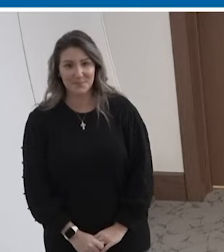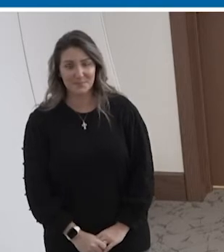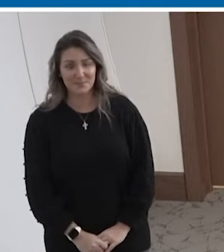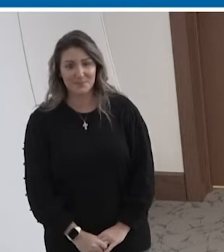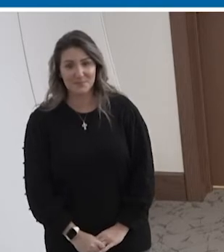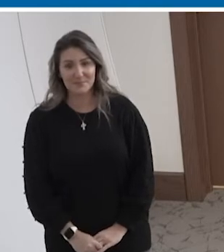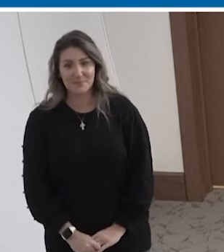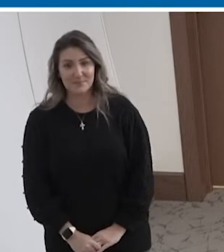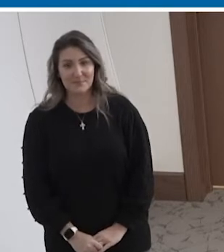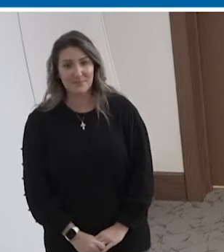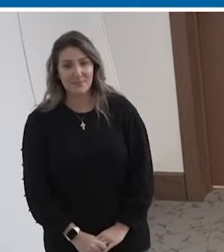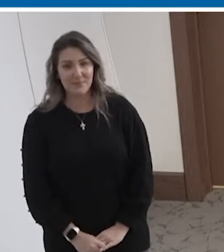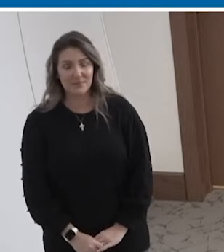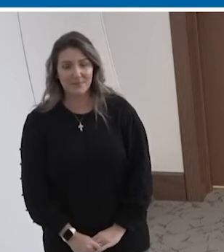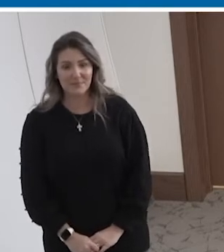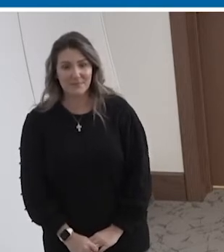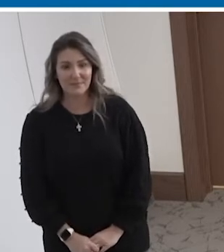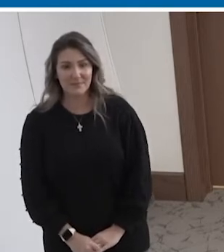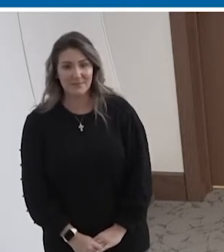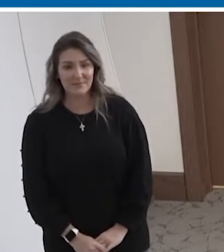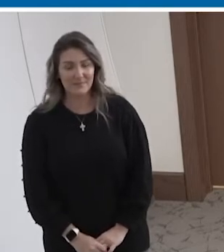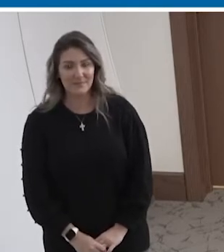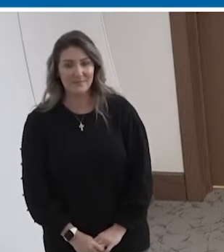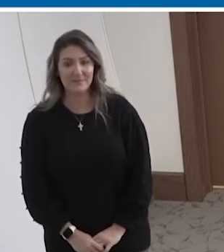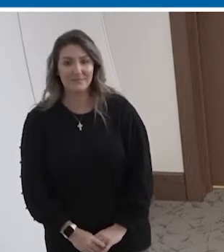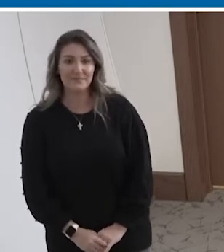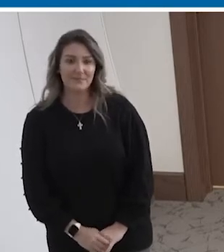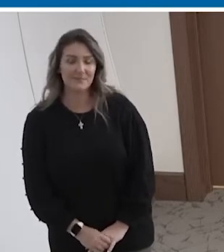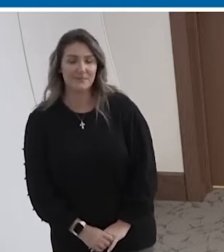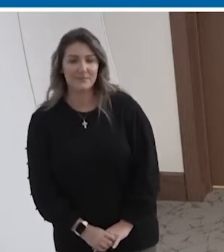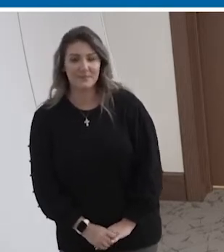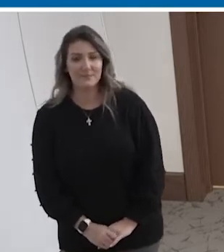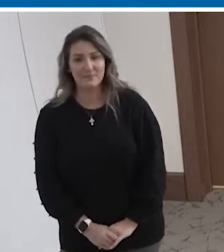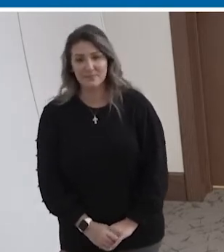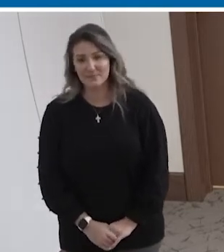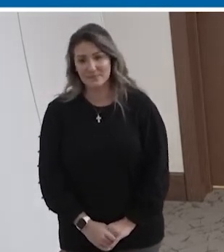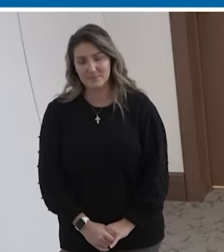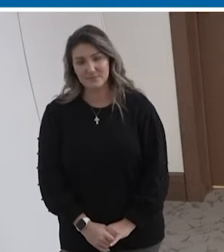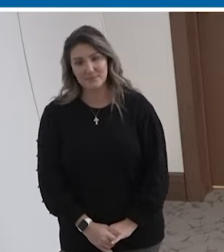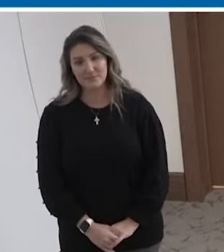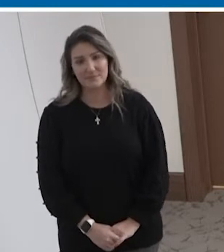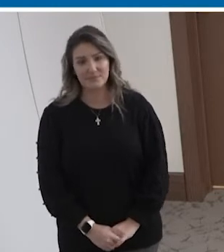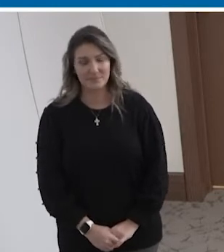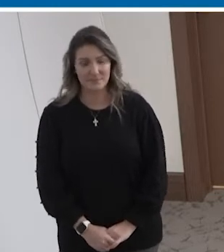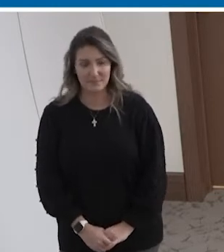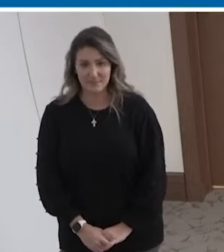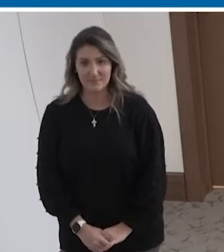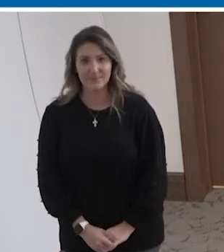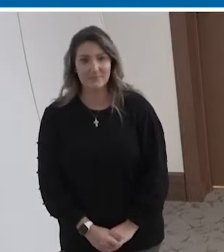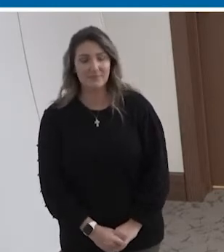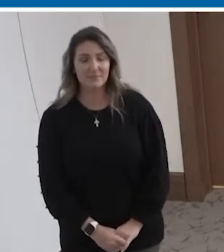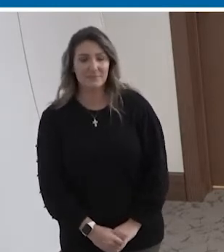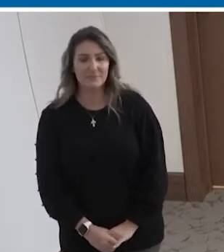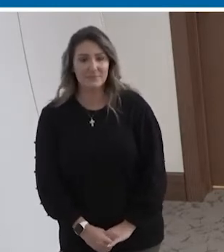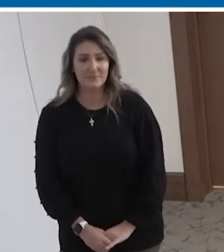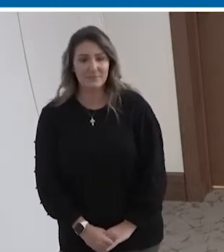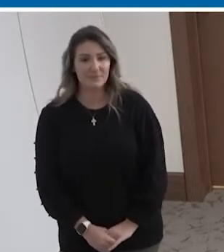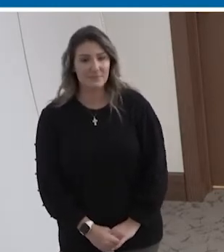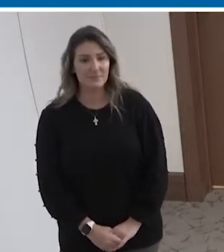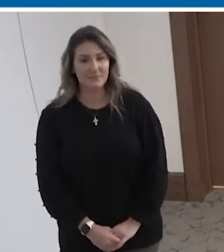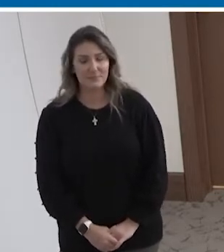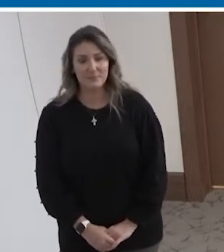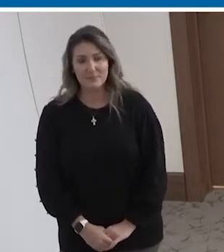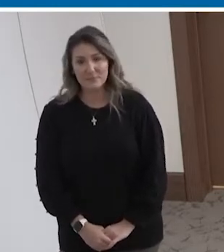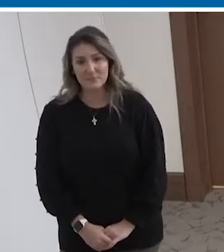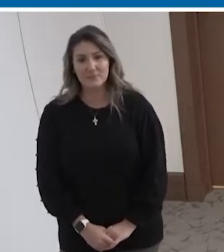relativamente nueva y lo que sabemos es que los estudiantes pasan la mayor parte del tiempo cuando están despiertos